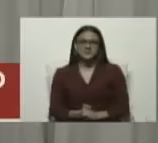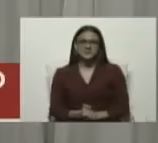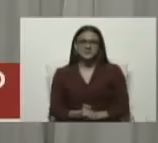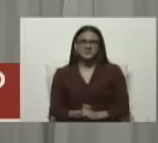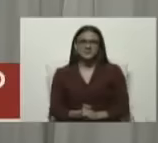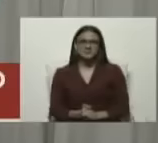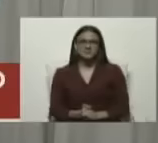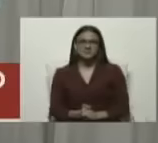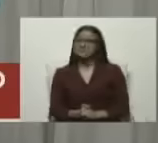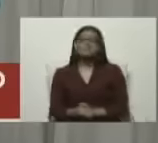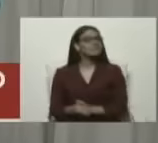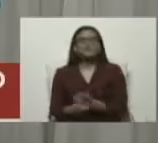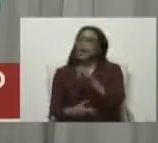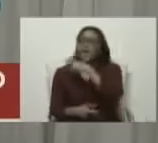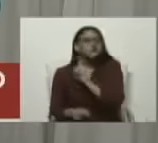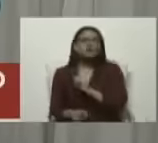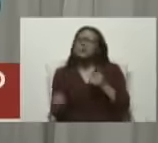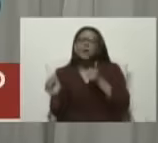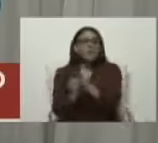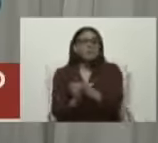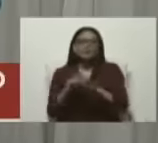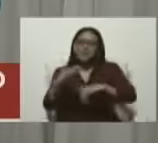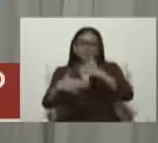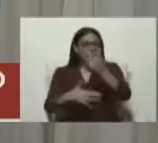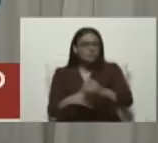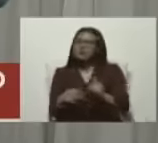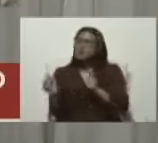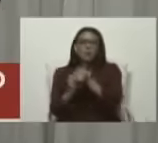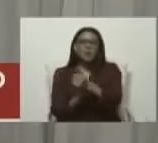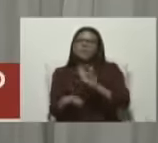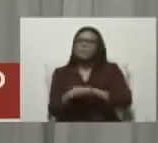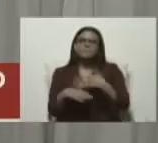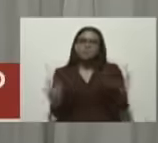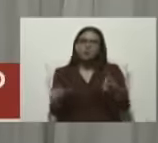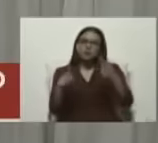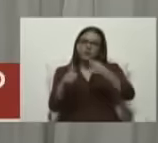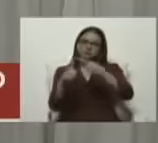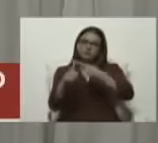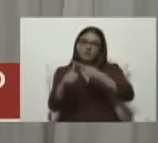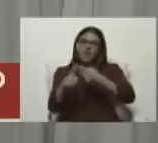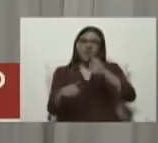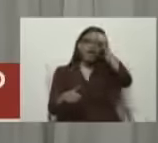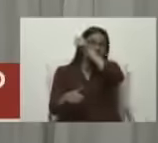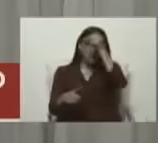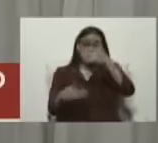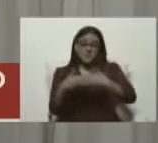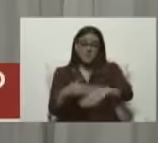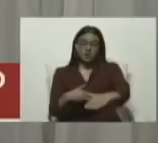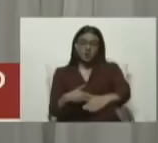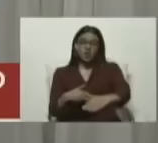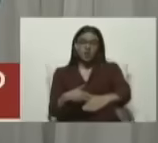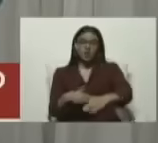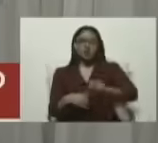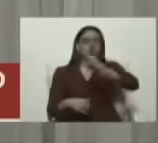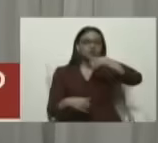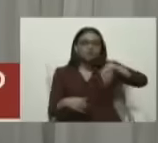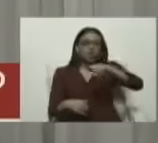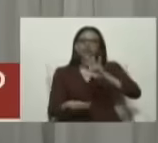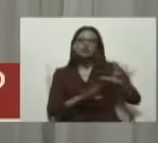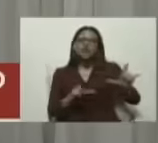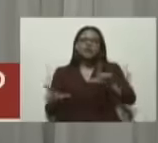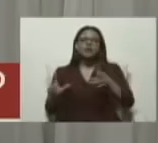Eso nunca va a ocurrir. Primero porque el domingo ya todo el mundo tiene